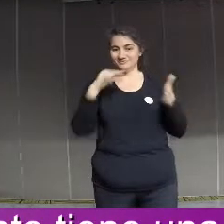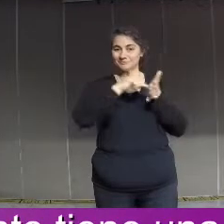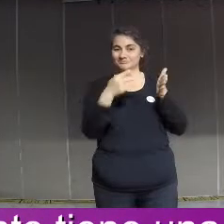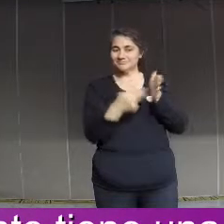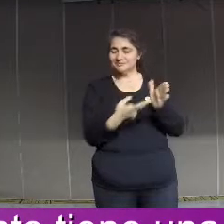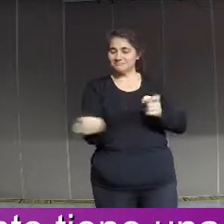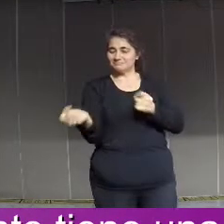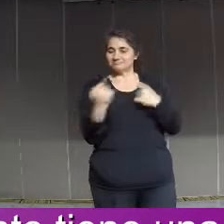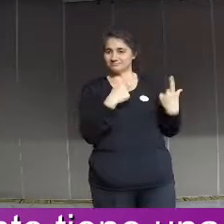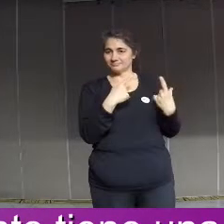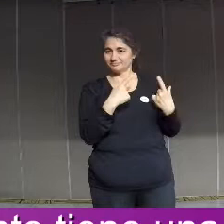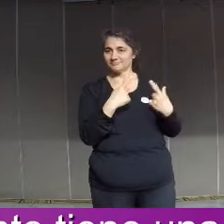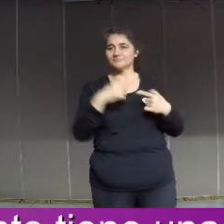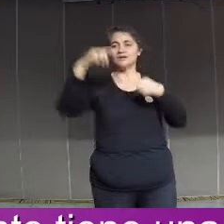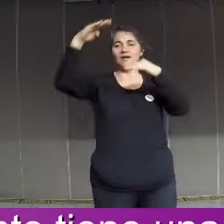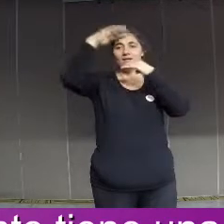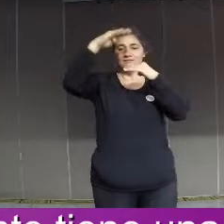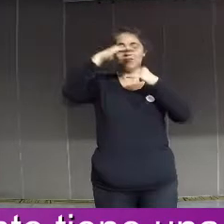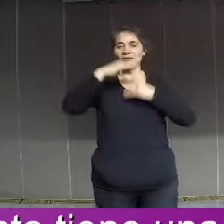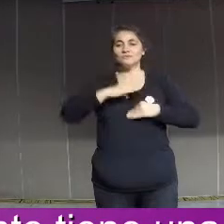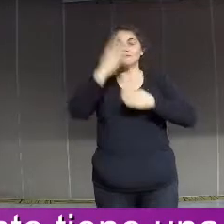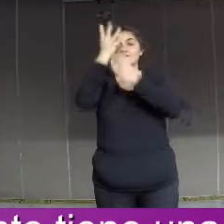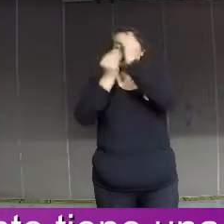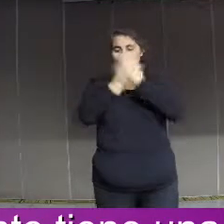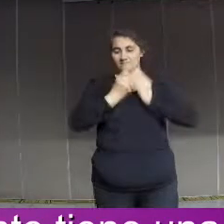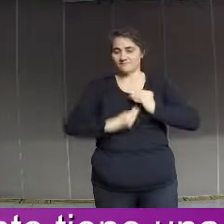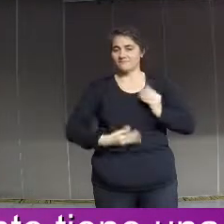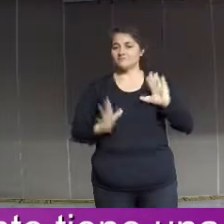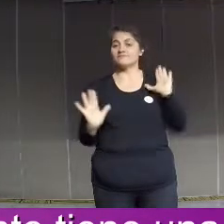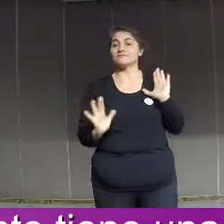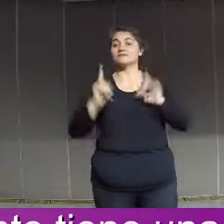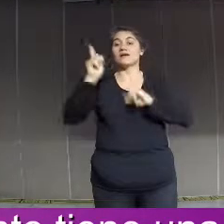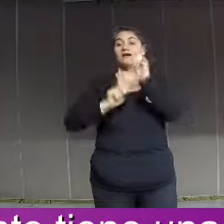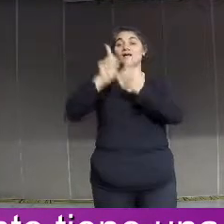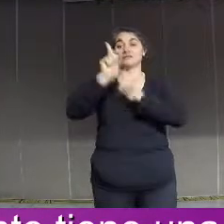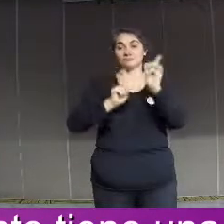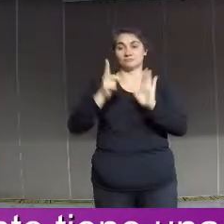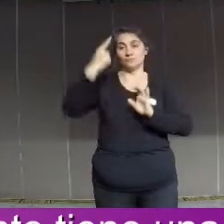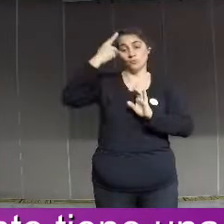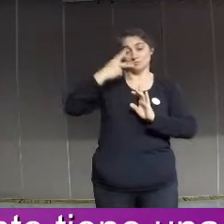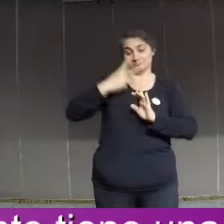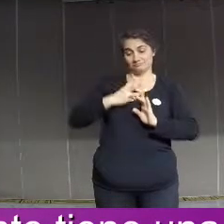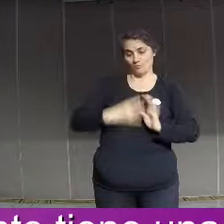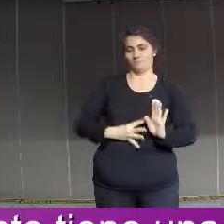tener alteración en algunas de las etapas, ya sea en la oral, en la faringea o en la esofágica.